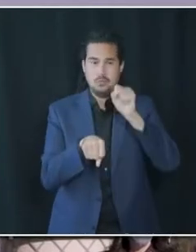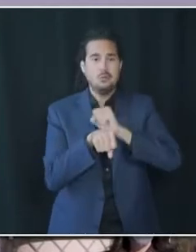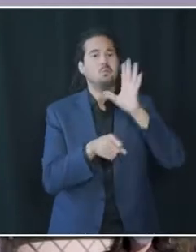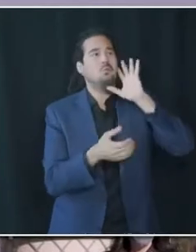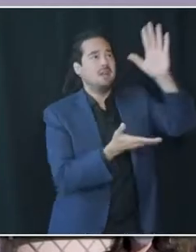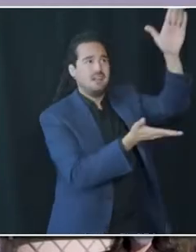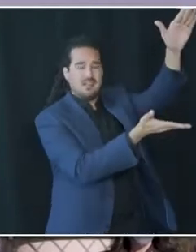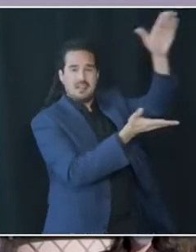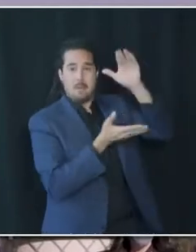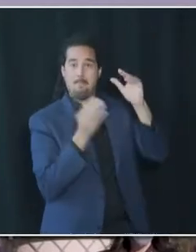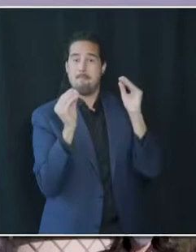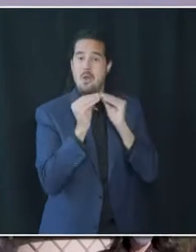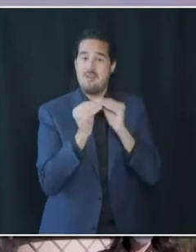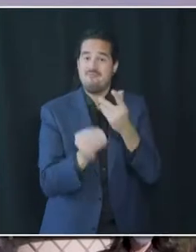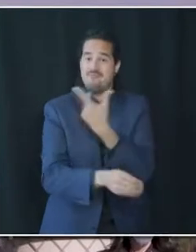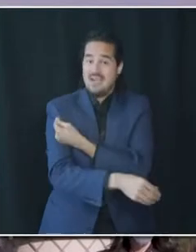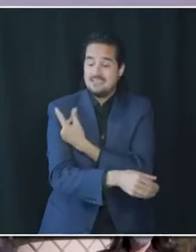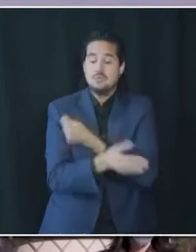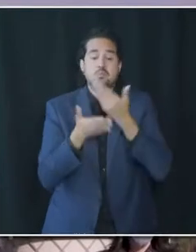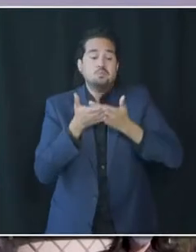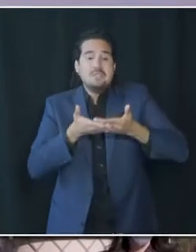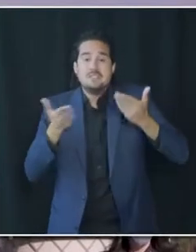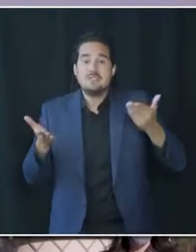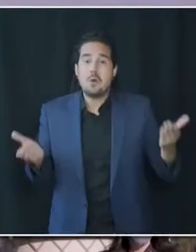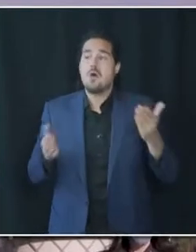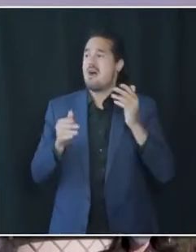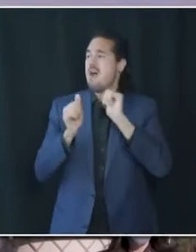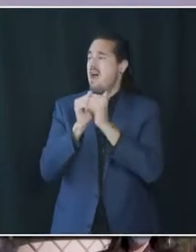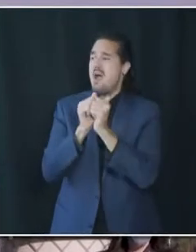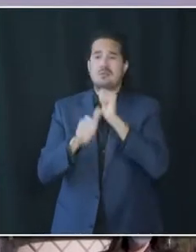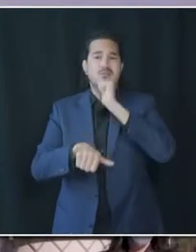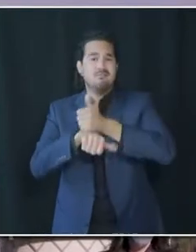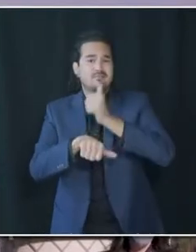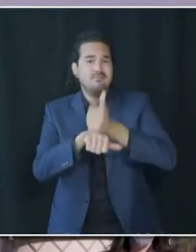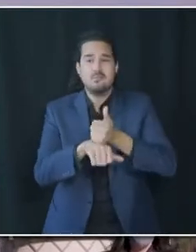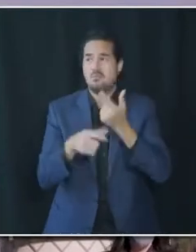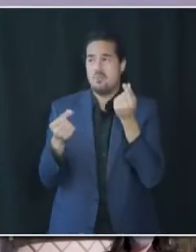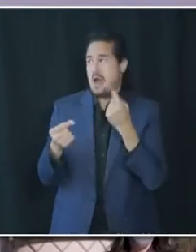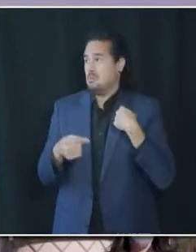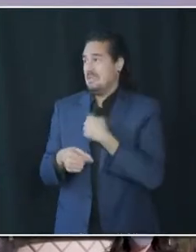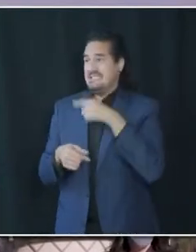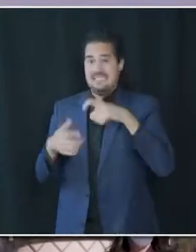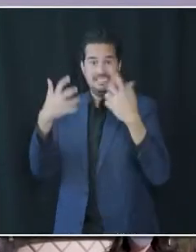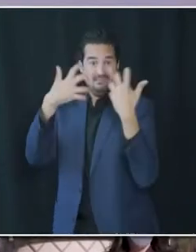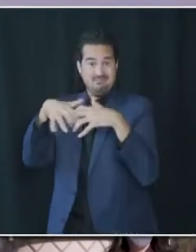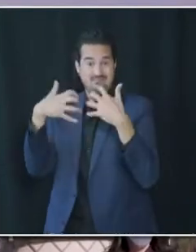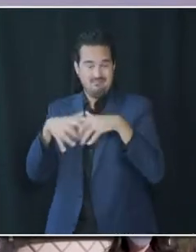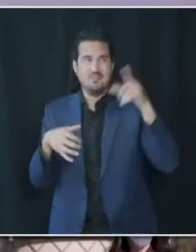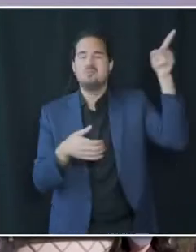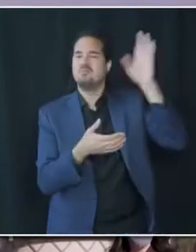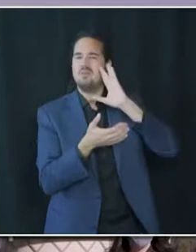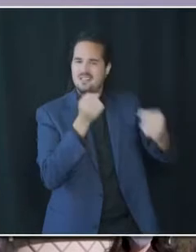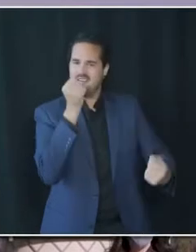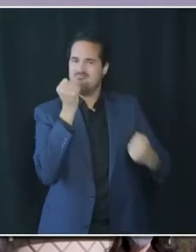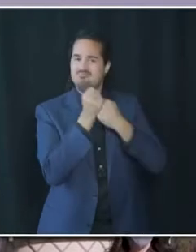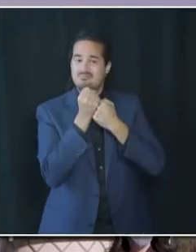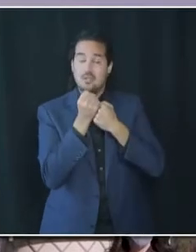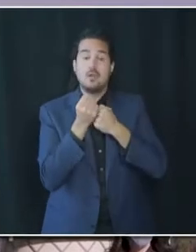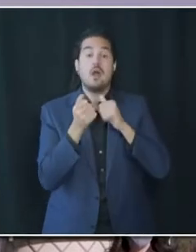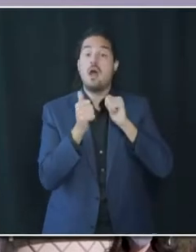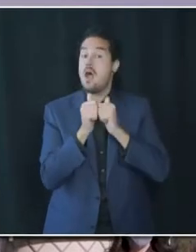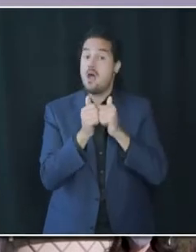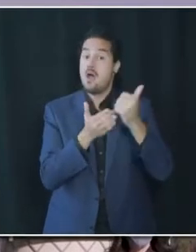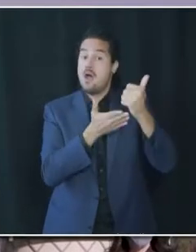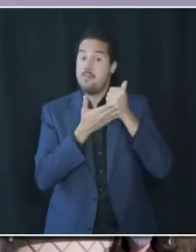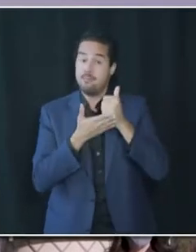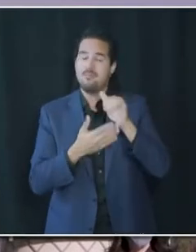ayuda con sus recursos para nosotros poder proceder con la administración de las vacunas en sociedad con fema y la oficina de